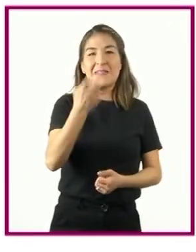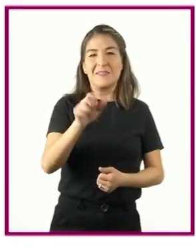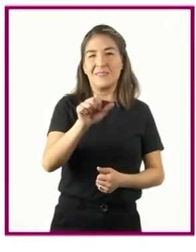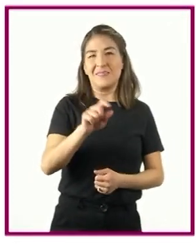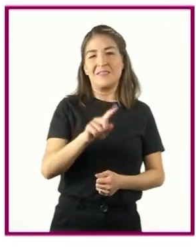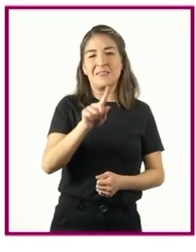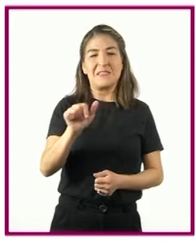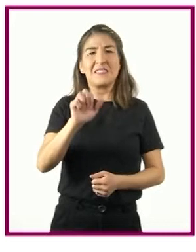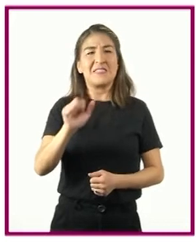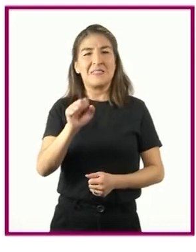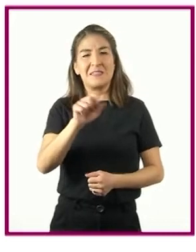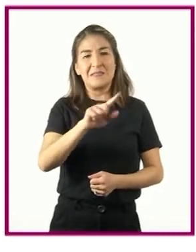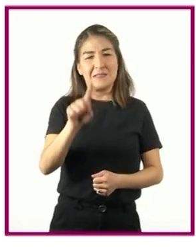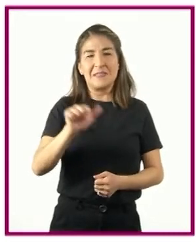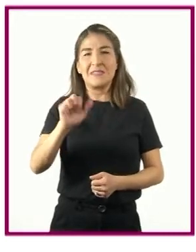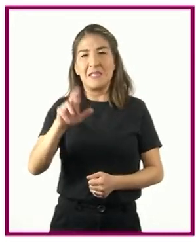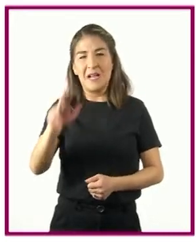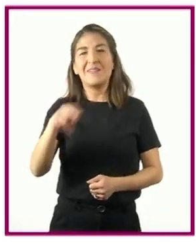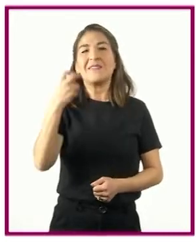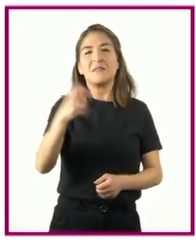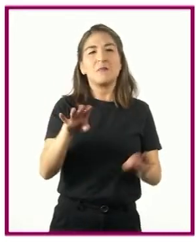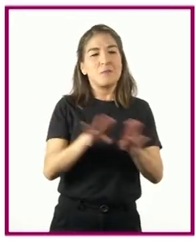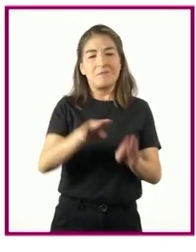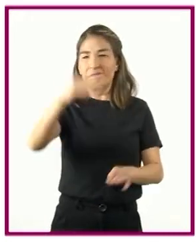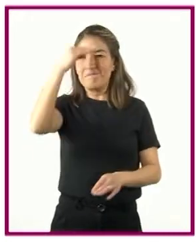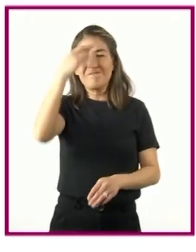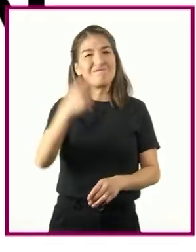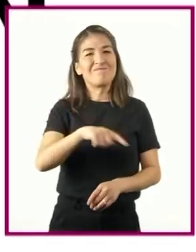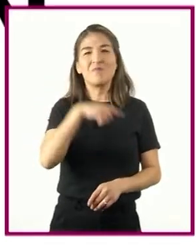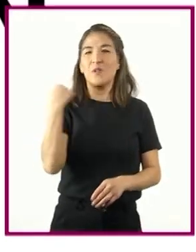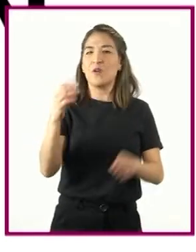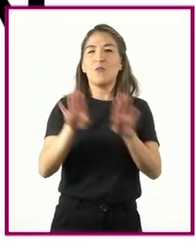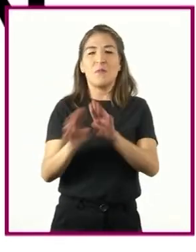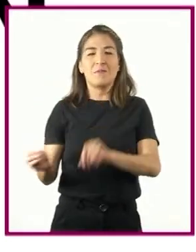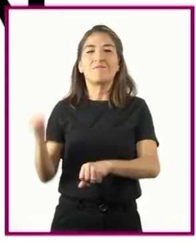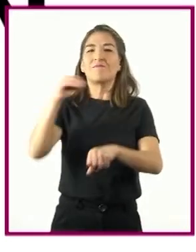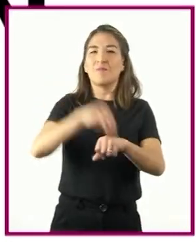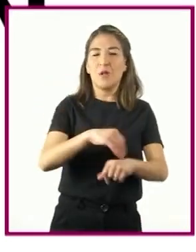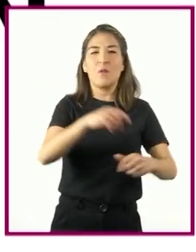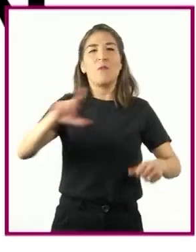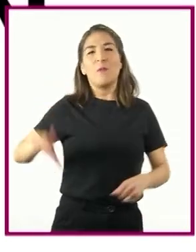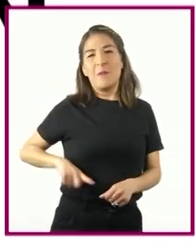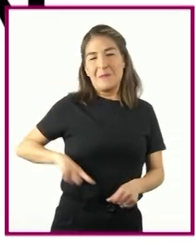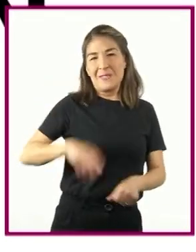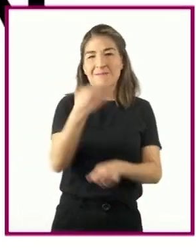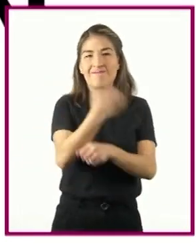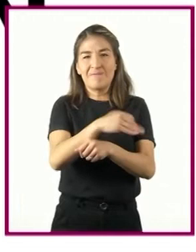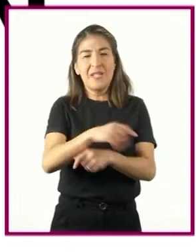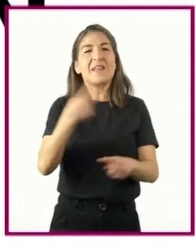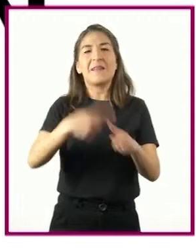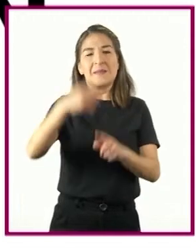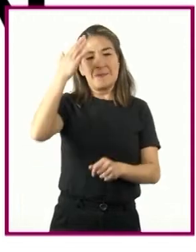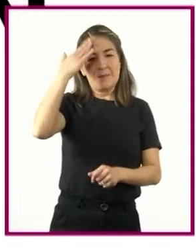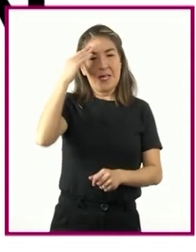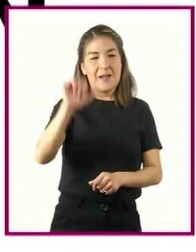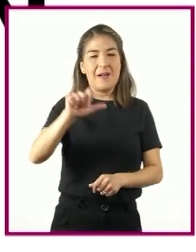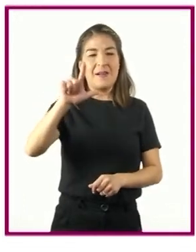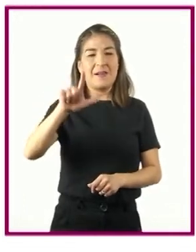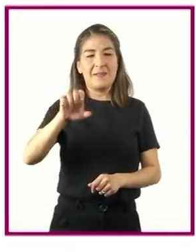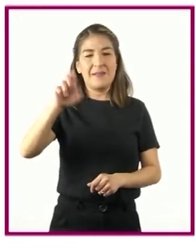Nicolás II se ve obligado a abdicar y se establece un gobierno provisional encabezado por Alexander